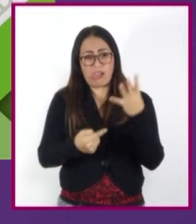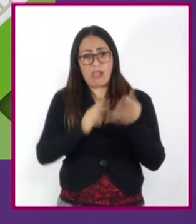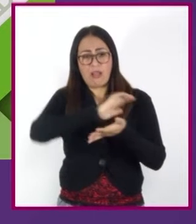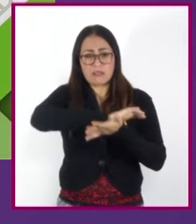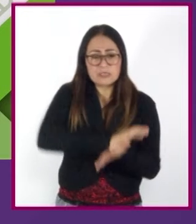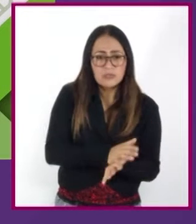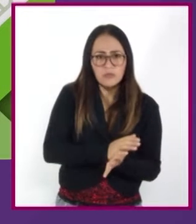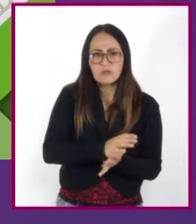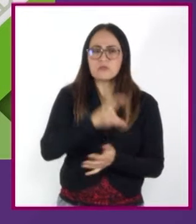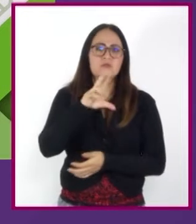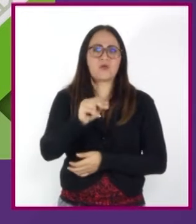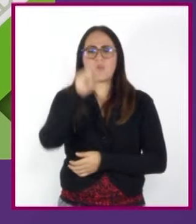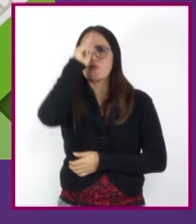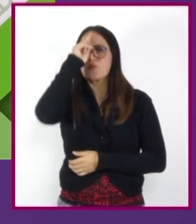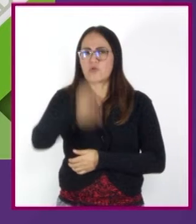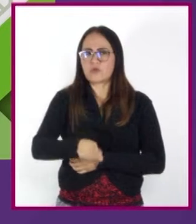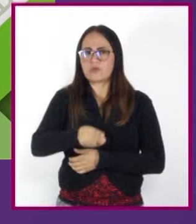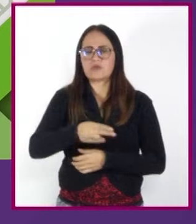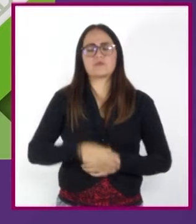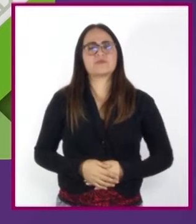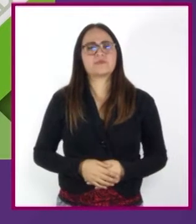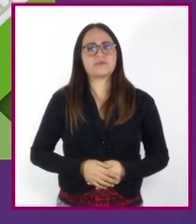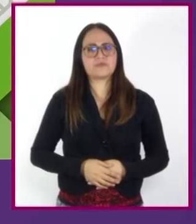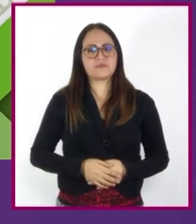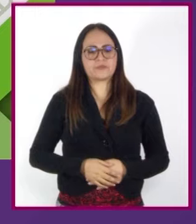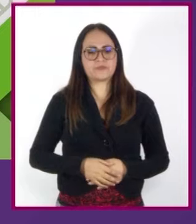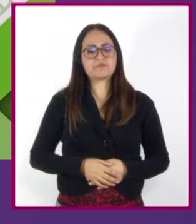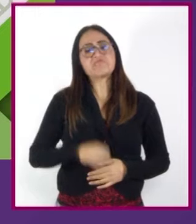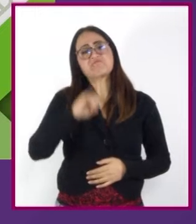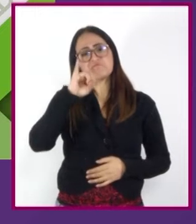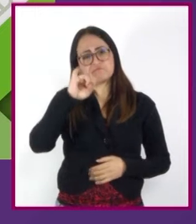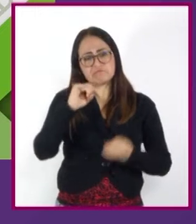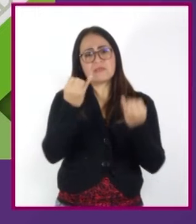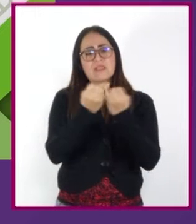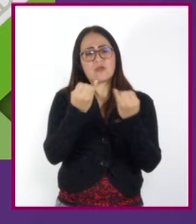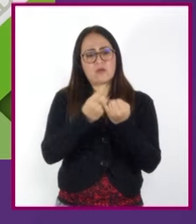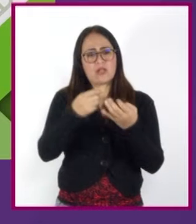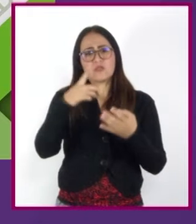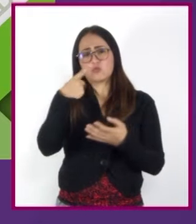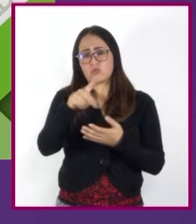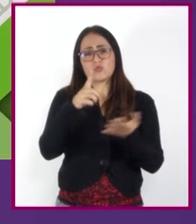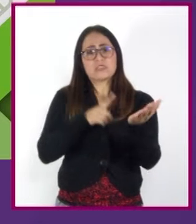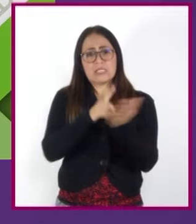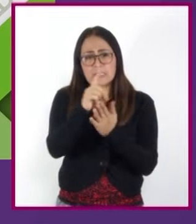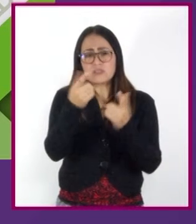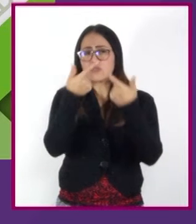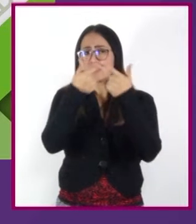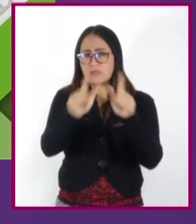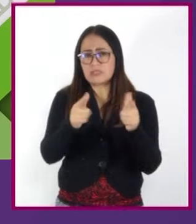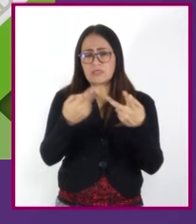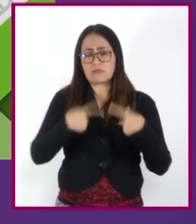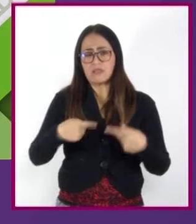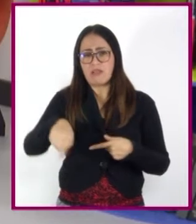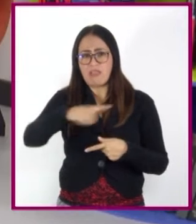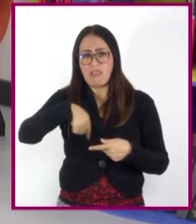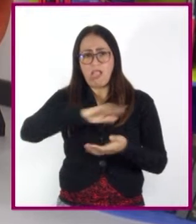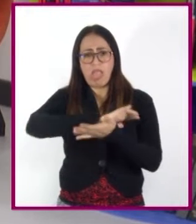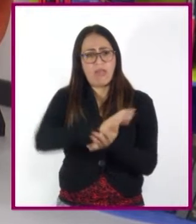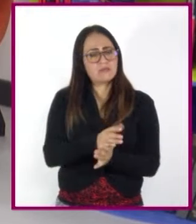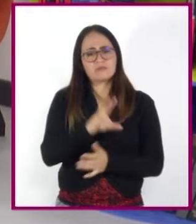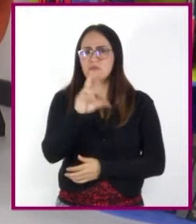humana y tenga por objeto anular o menoscabar los derechos y libertades de las personas.